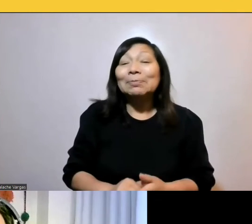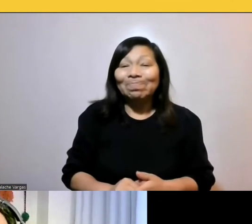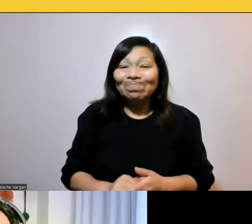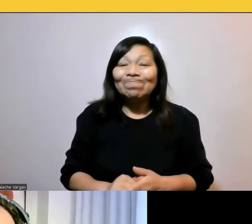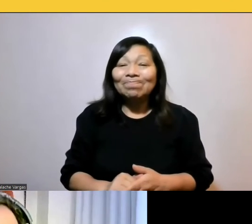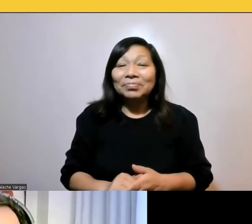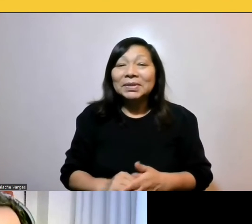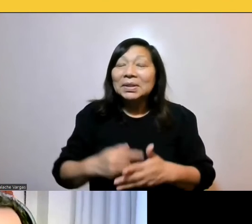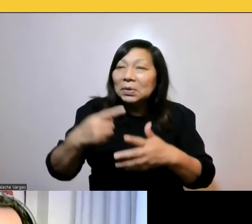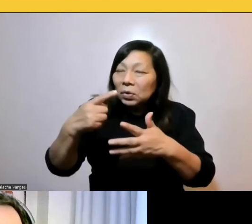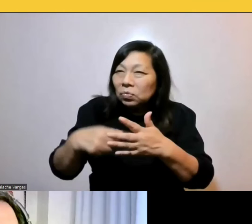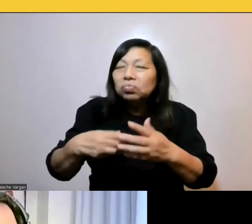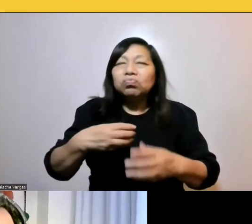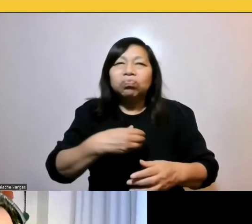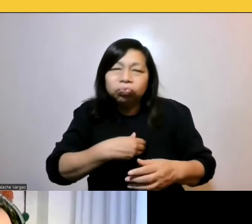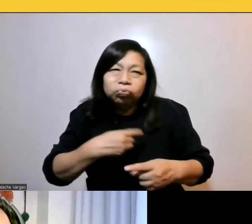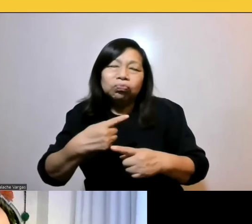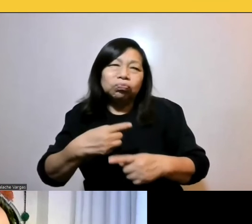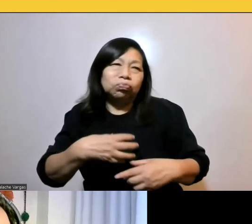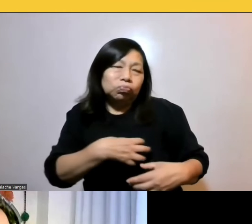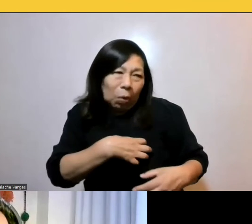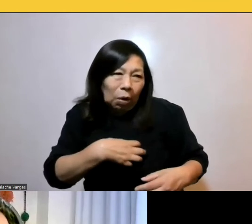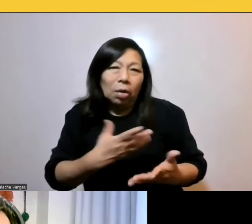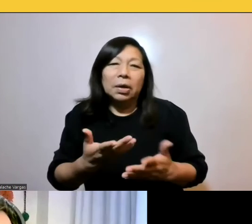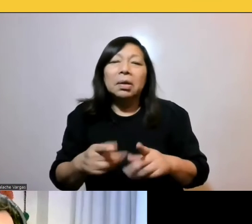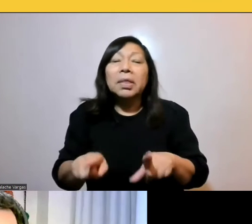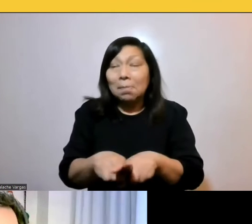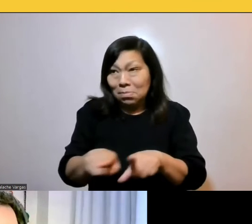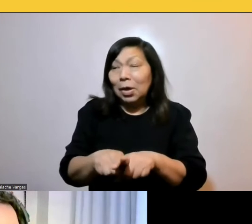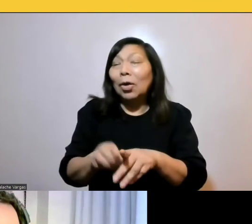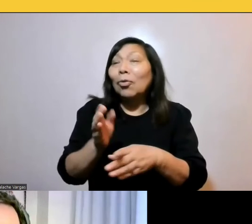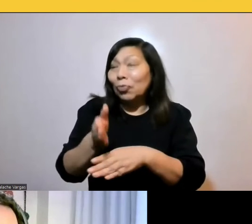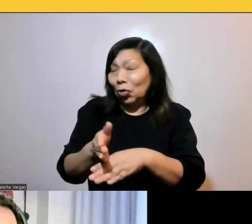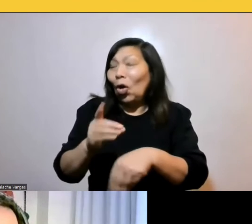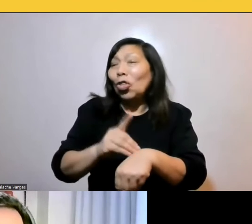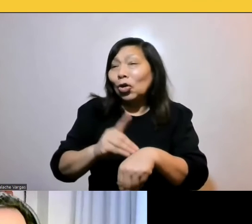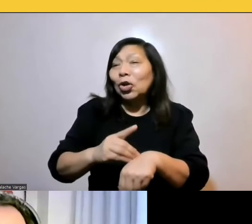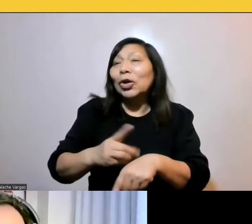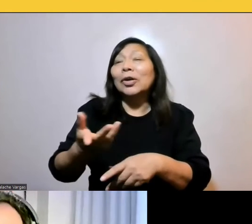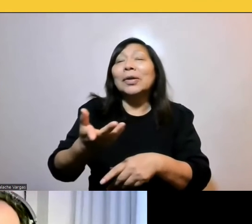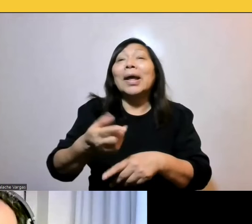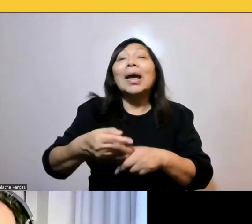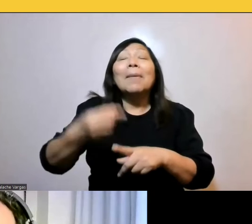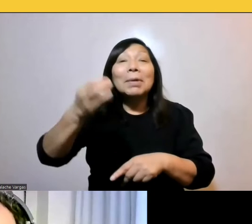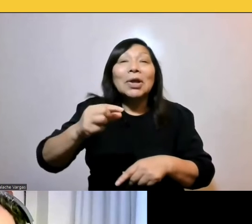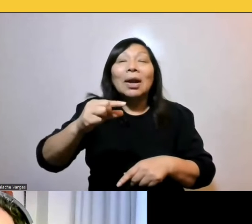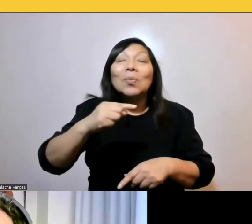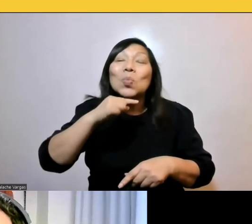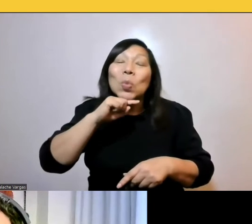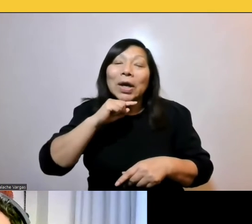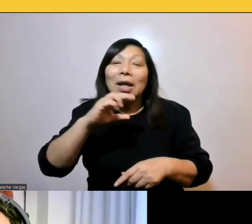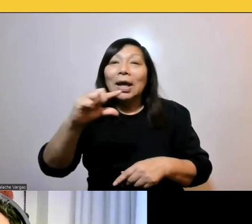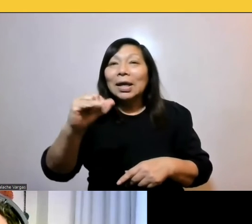de prevención y chequeo de mamas también se hace en ginecología. Muchas veces se Así asocia es, así ginecología solamente los genitales, ¿no?